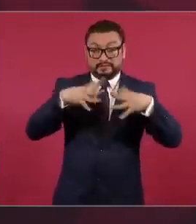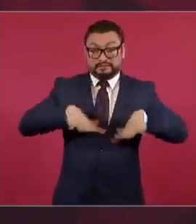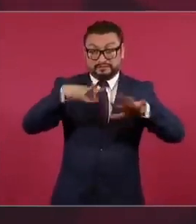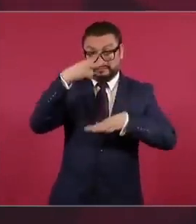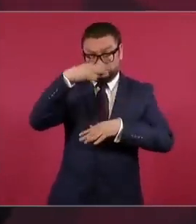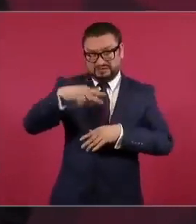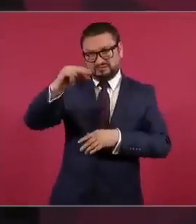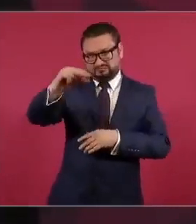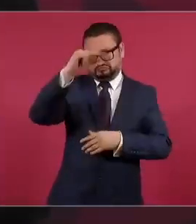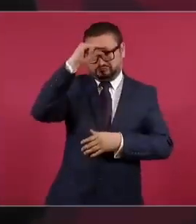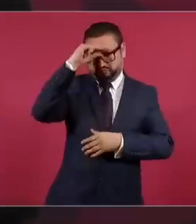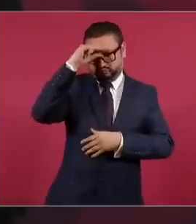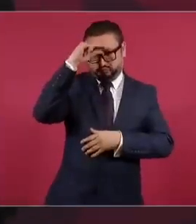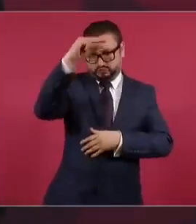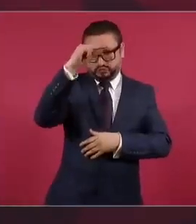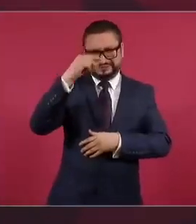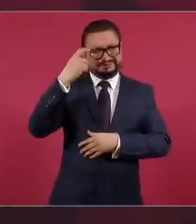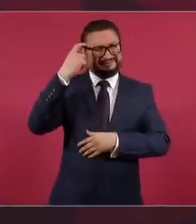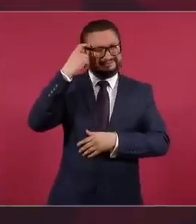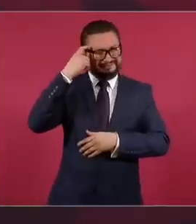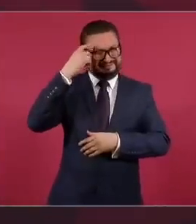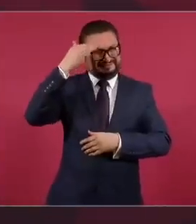instinto certero.